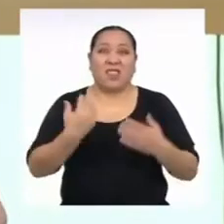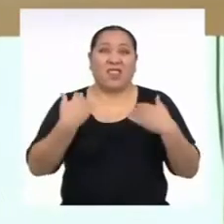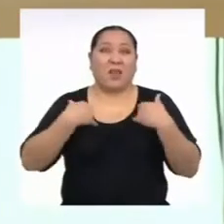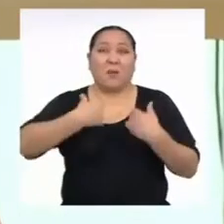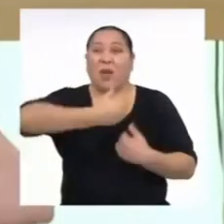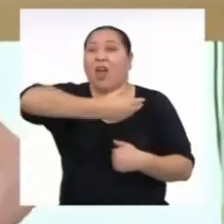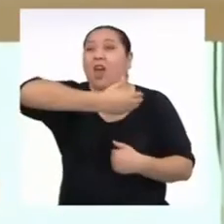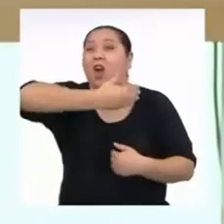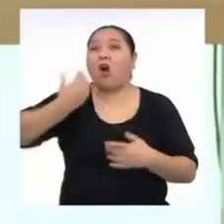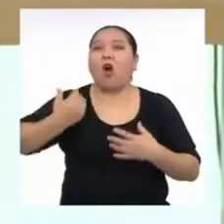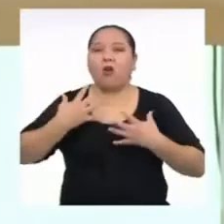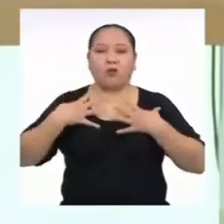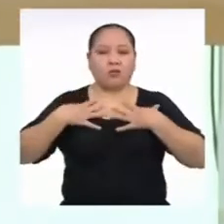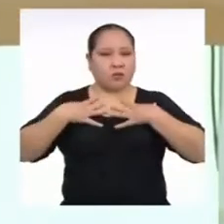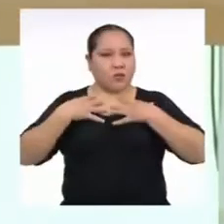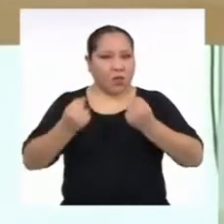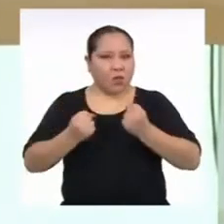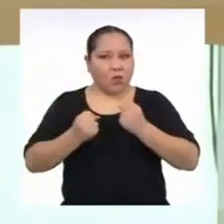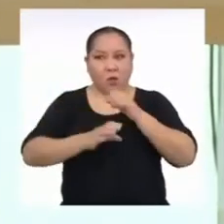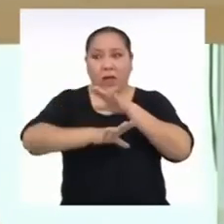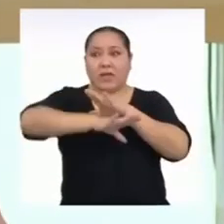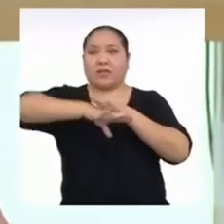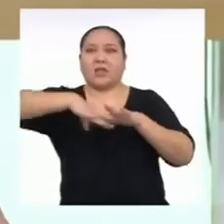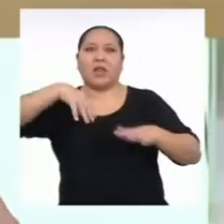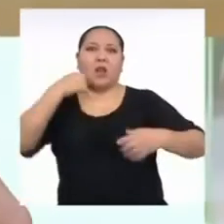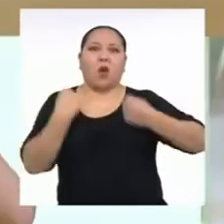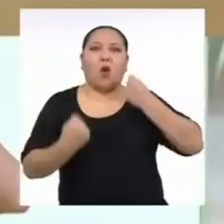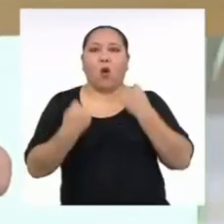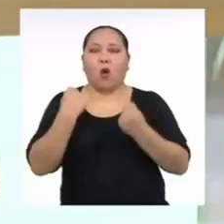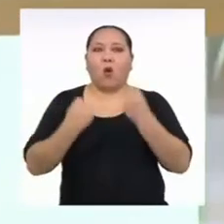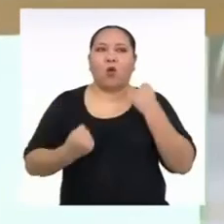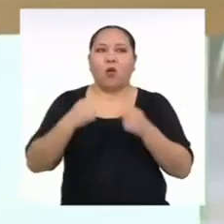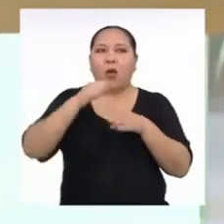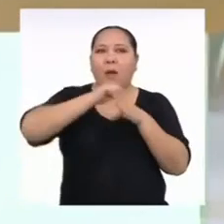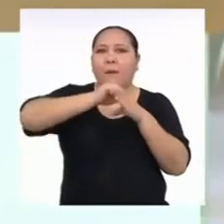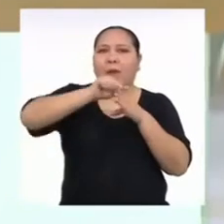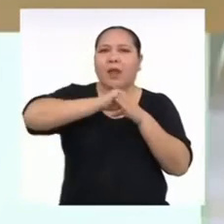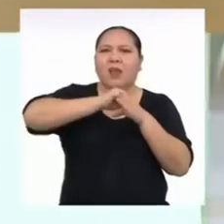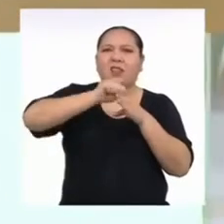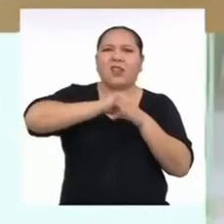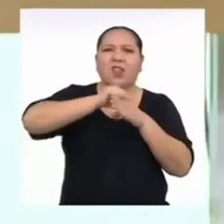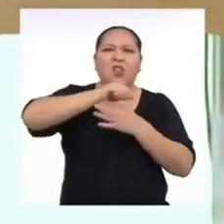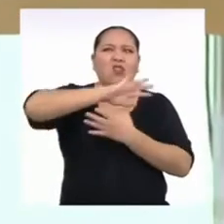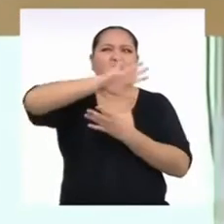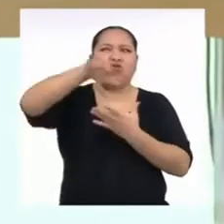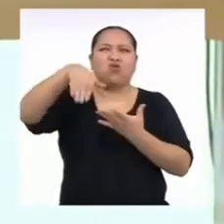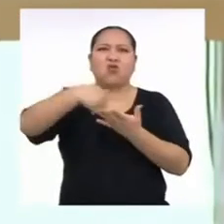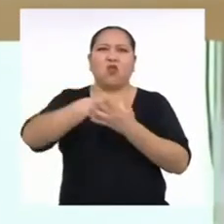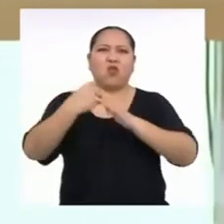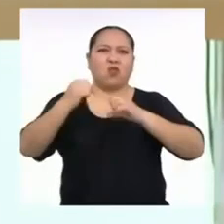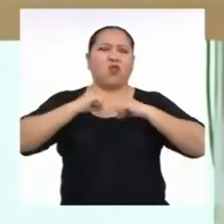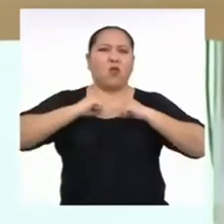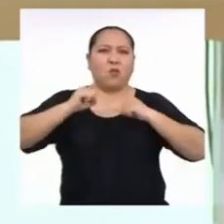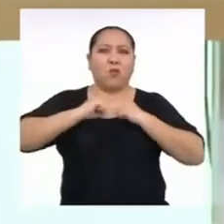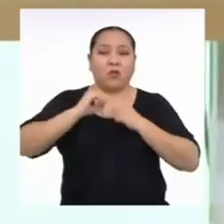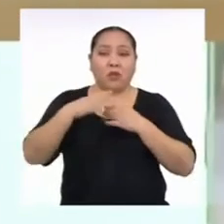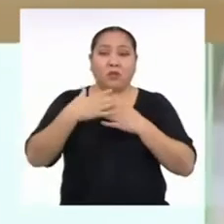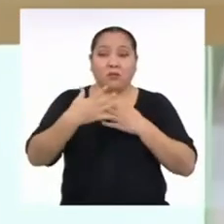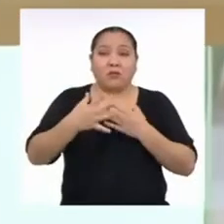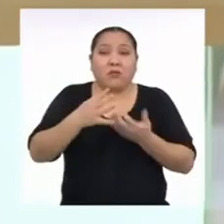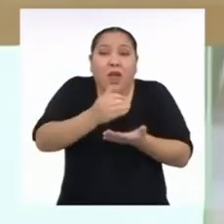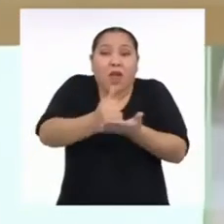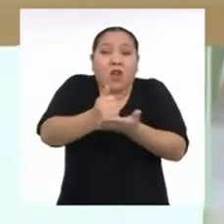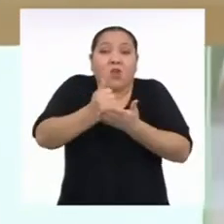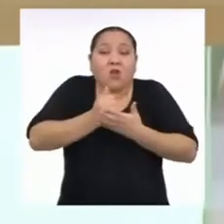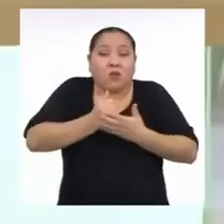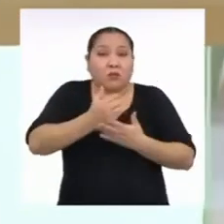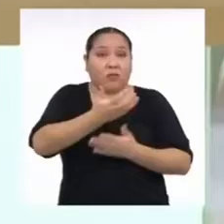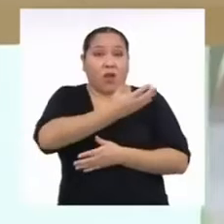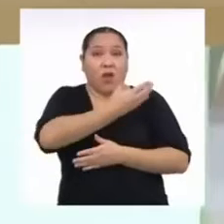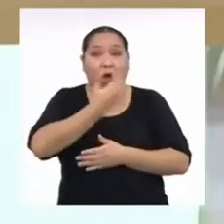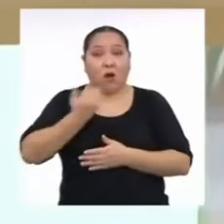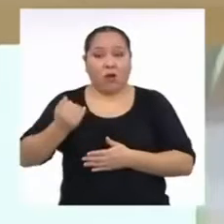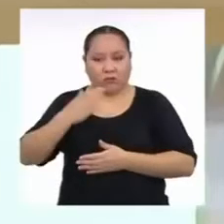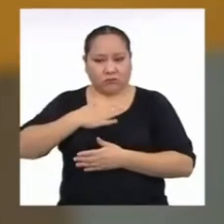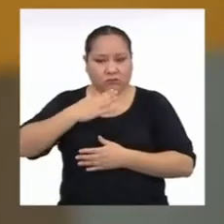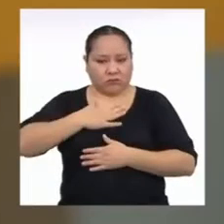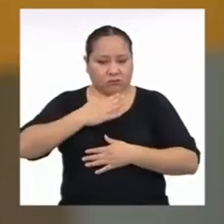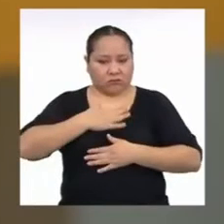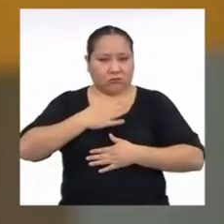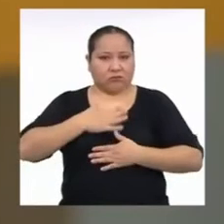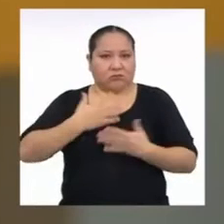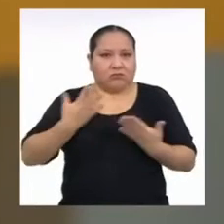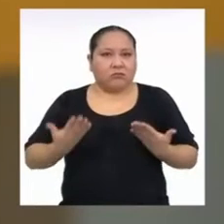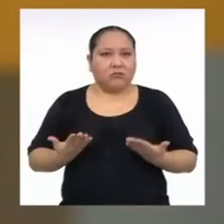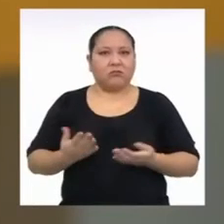posible. Voy a salir a correr, voy a practicar todas las actividades que me ayuden a mejorar mi condición